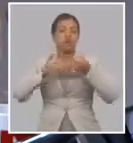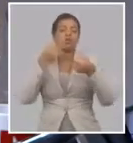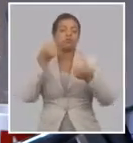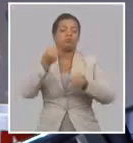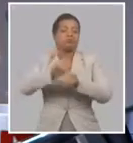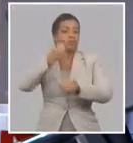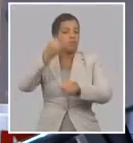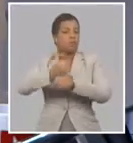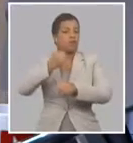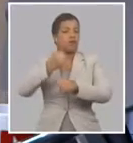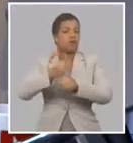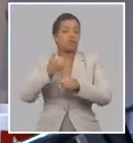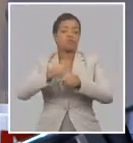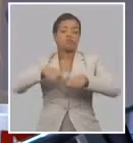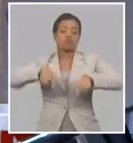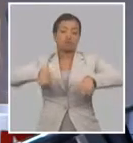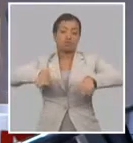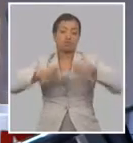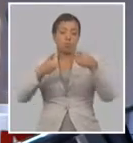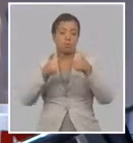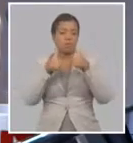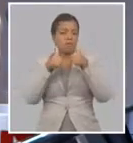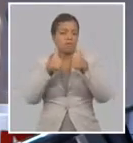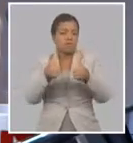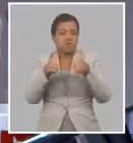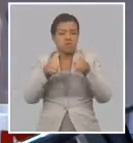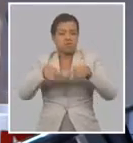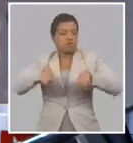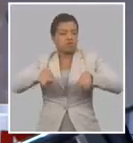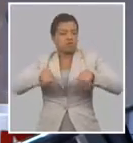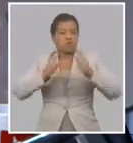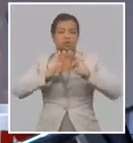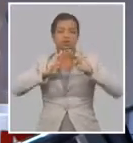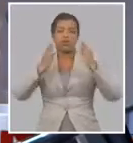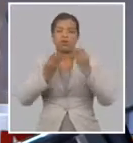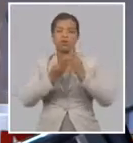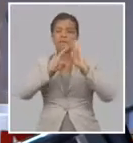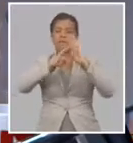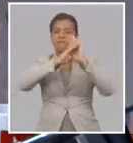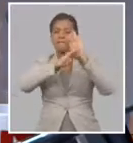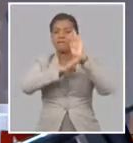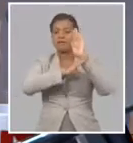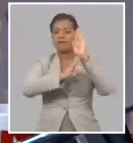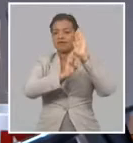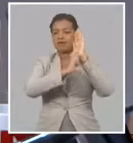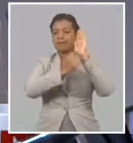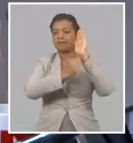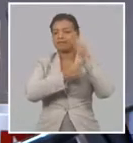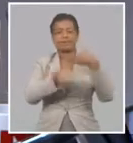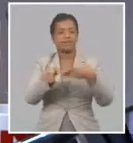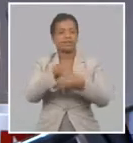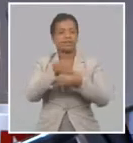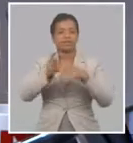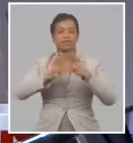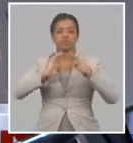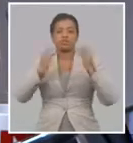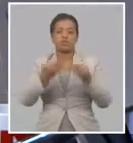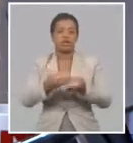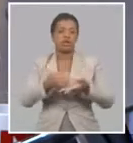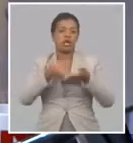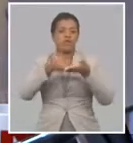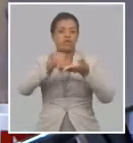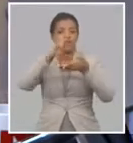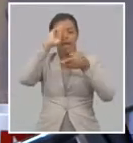garantizar el cumplimiento cumpliendo estrictamente todos los protocolos de vídeo seguridad establecidos todas las operaciones humanitarias que